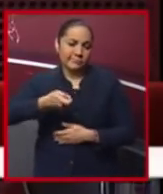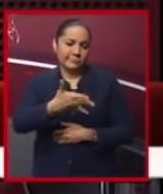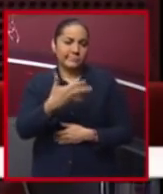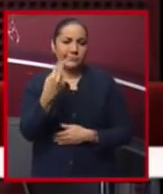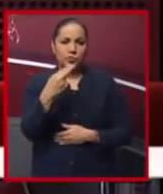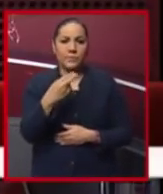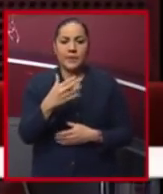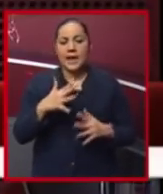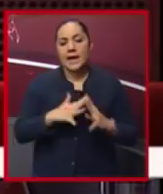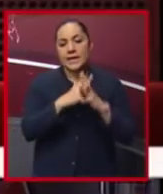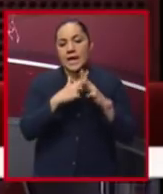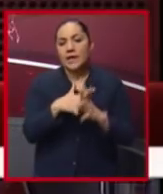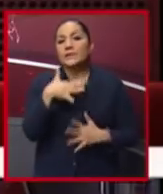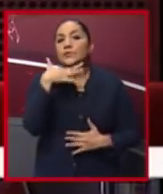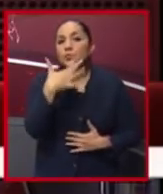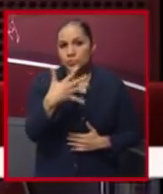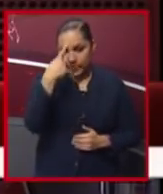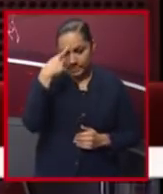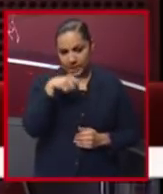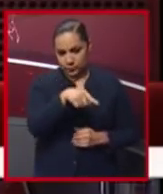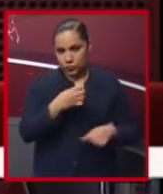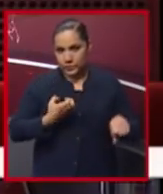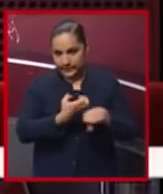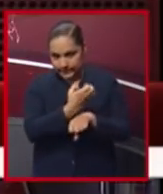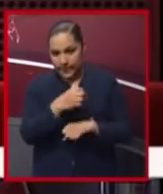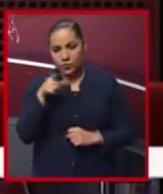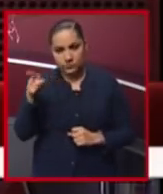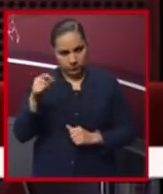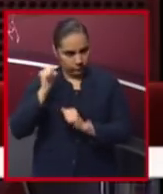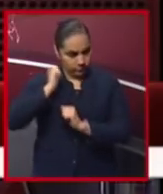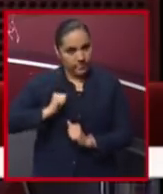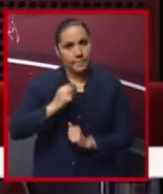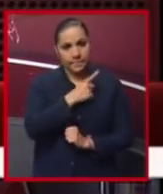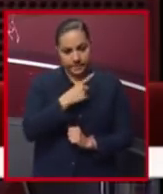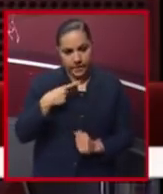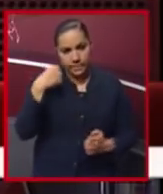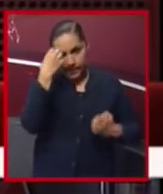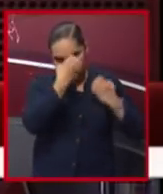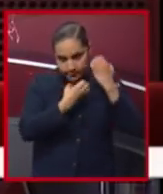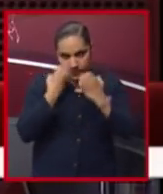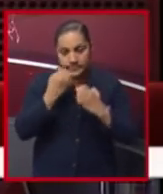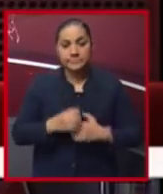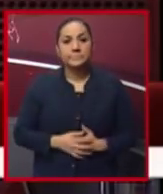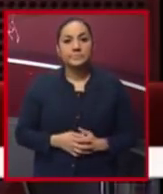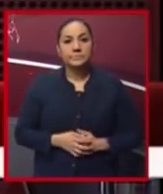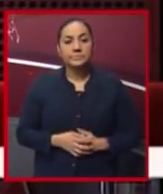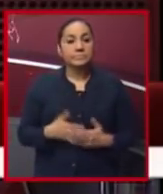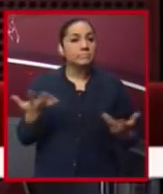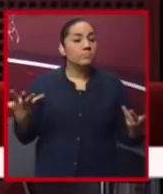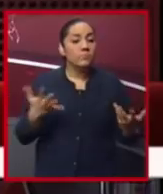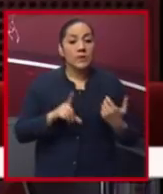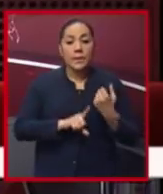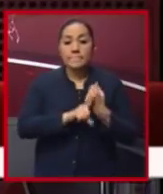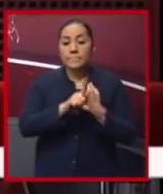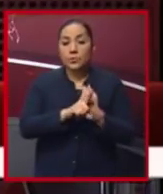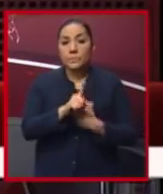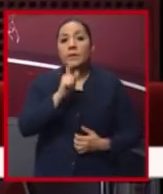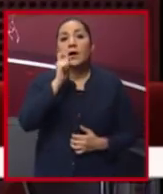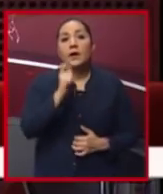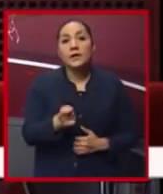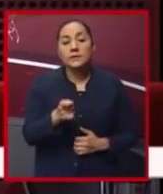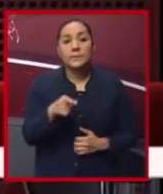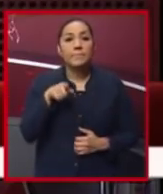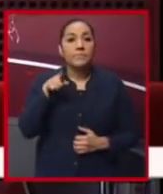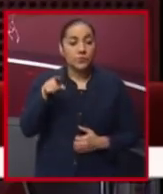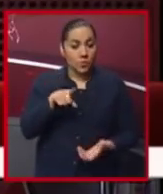Pero lo malo es que hubo, como siempre, impunidad. El gobierno, una vez que recibió la información y los documentos, ahí